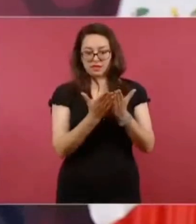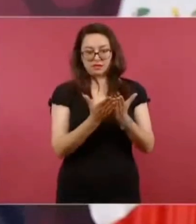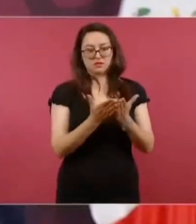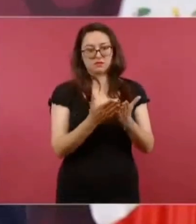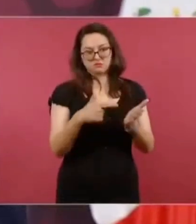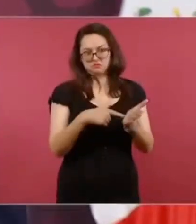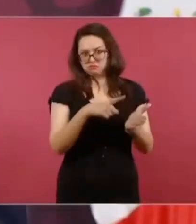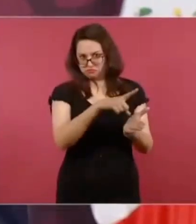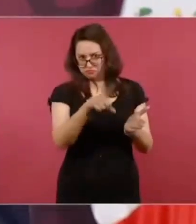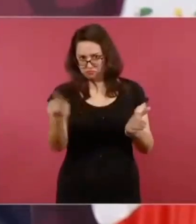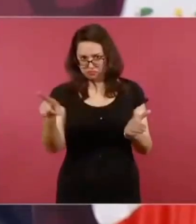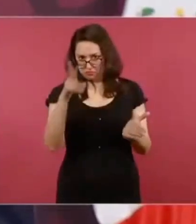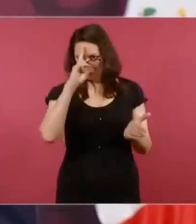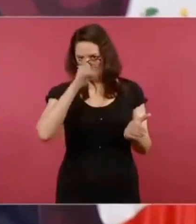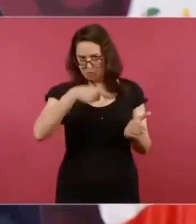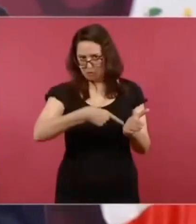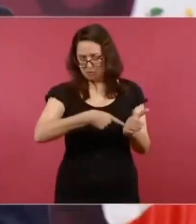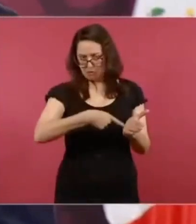leer.